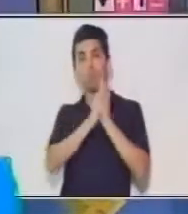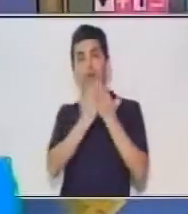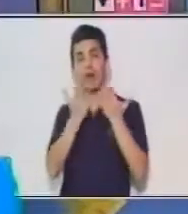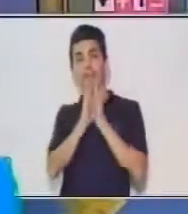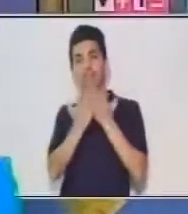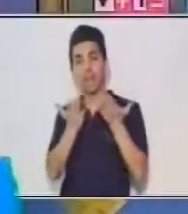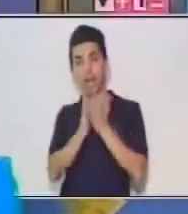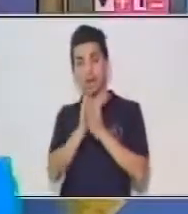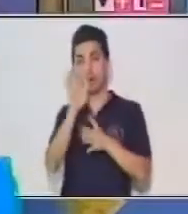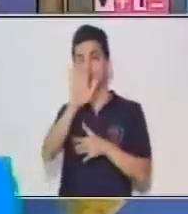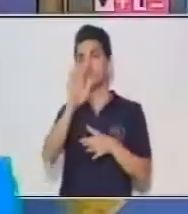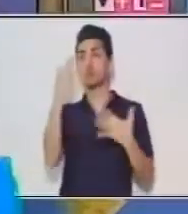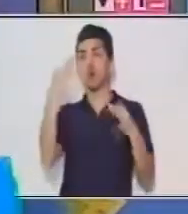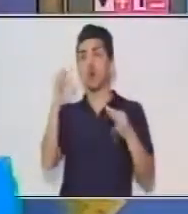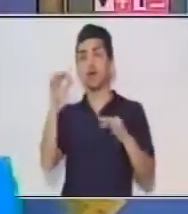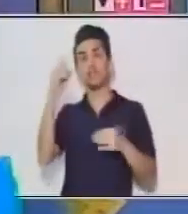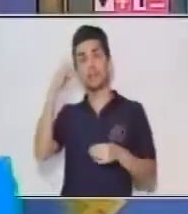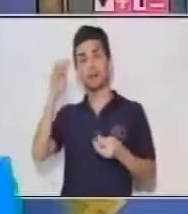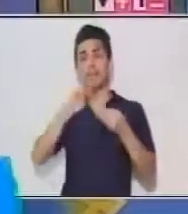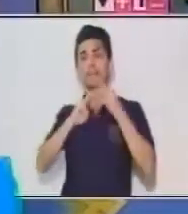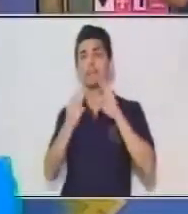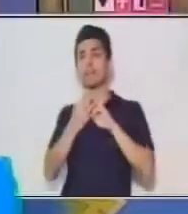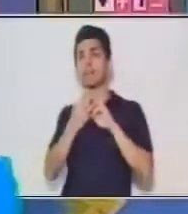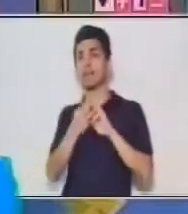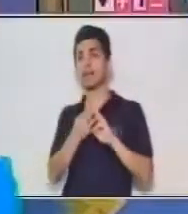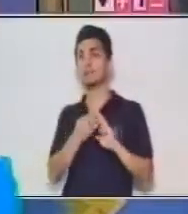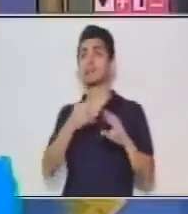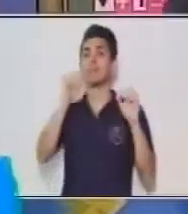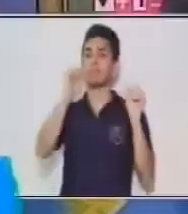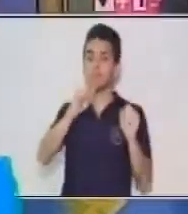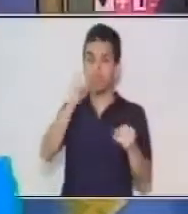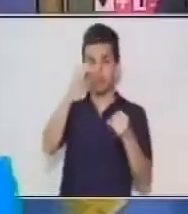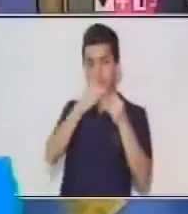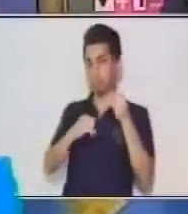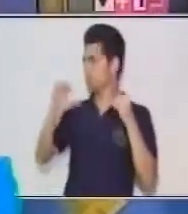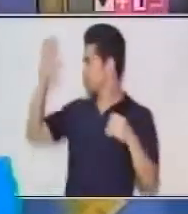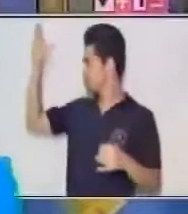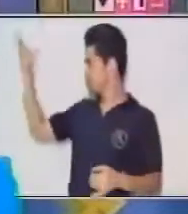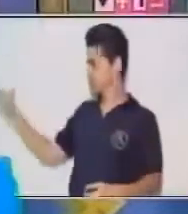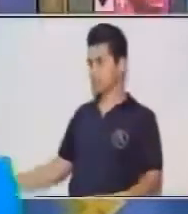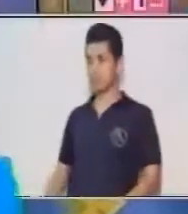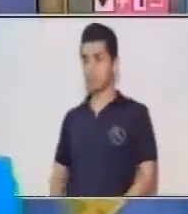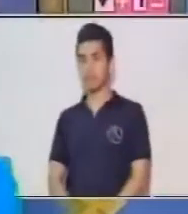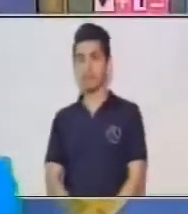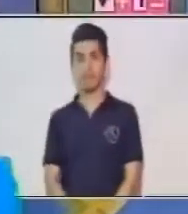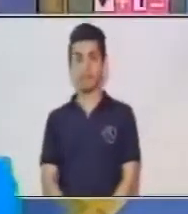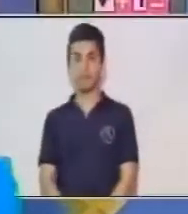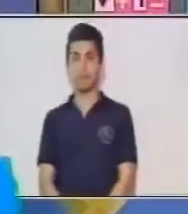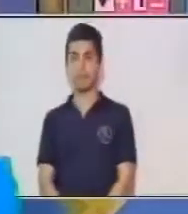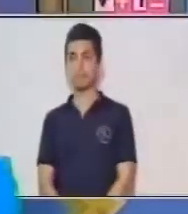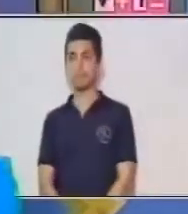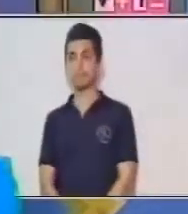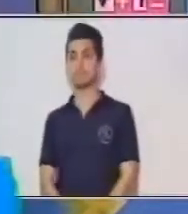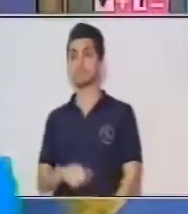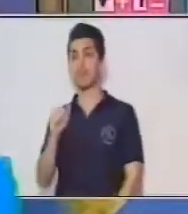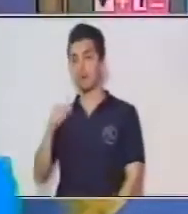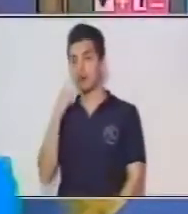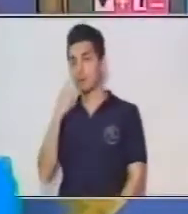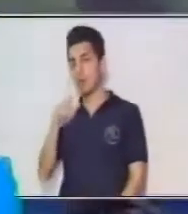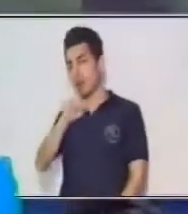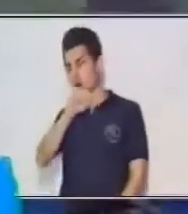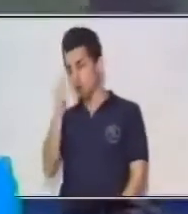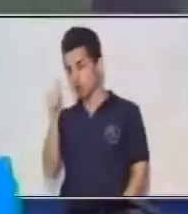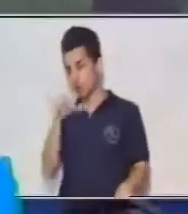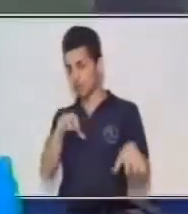hojas que utilizas para matemáticas, lo finalices. Ahora vamos a dar inicio a la siguiente